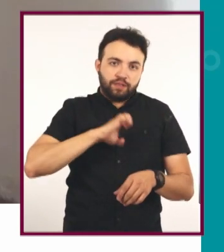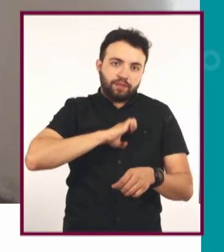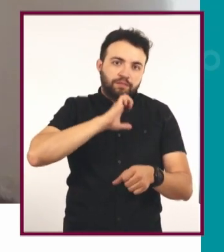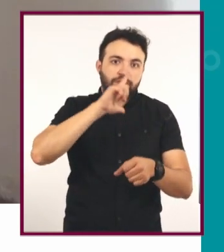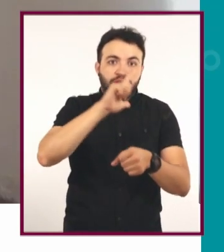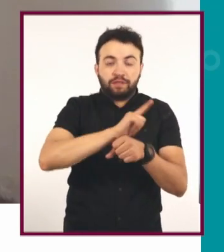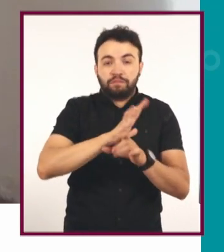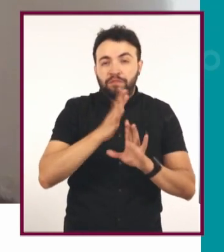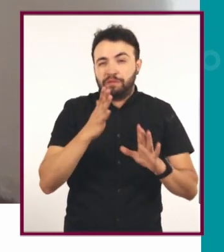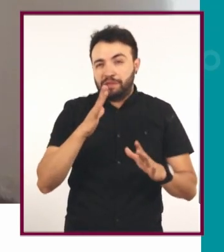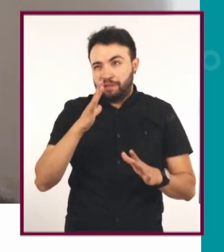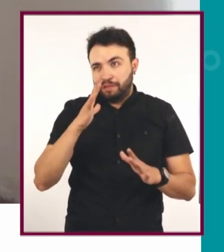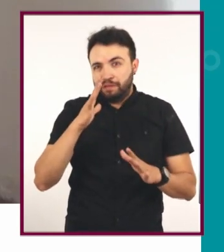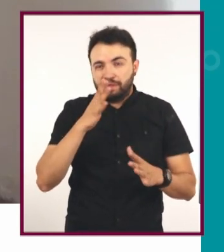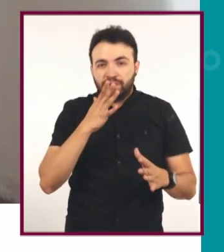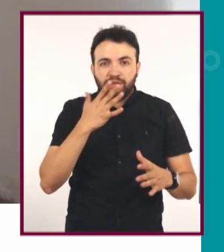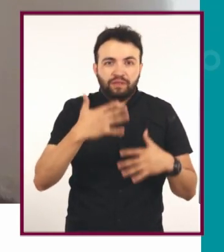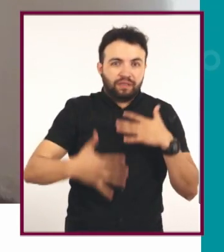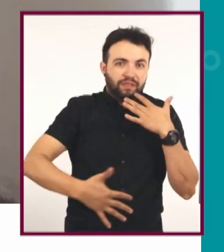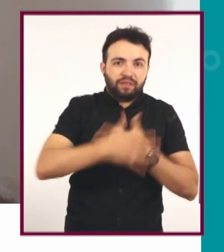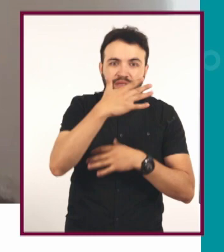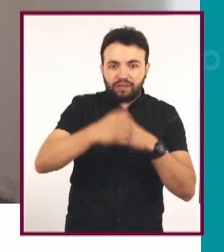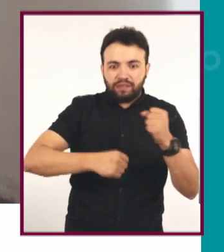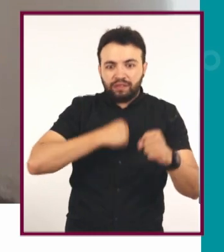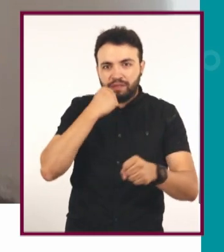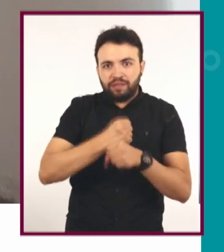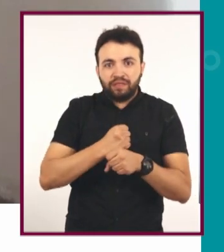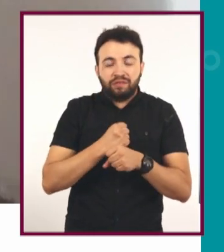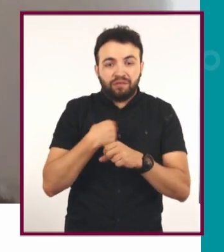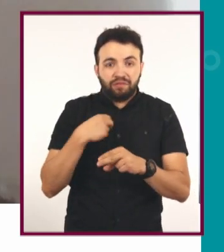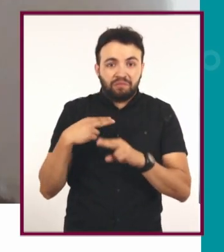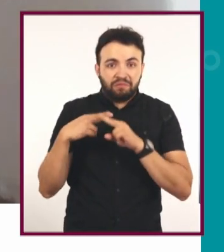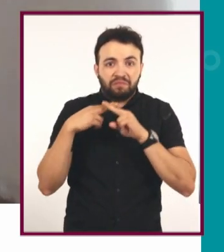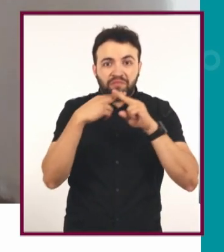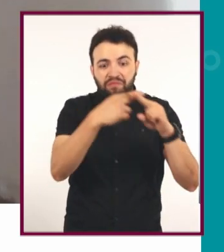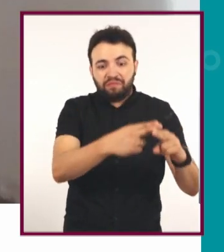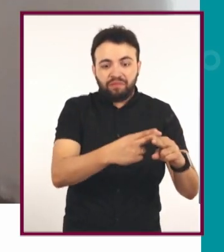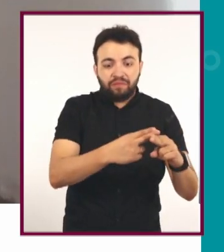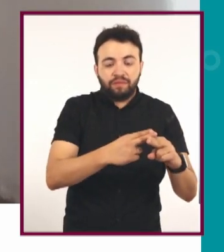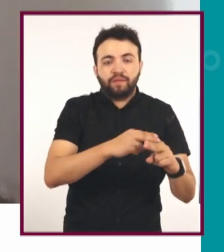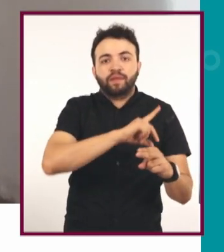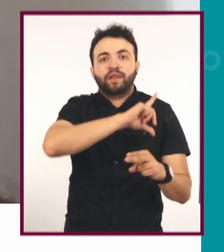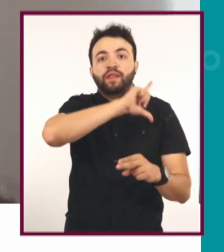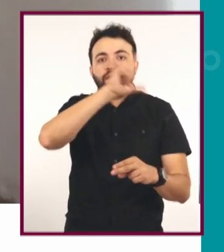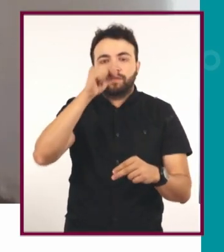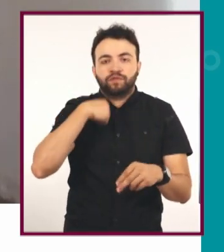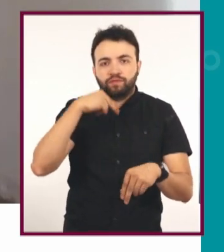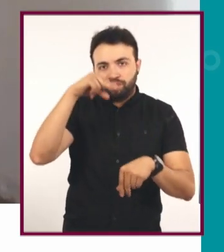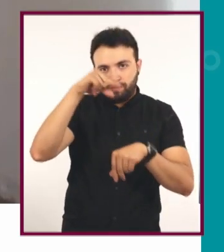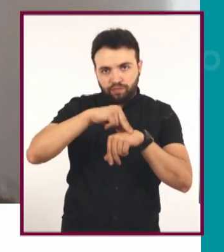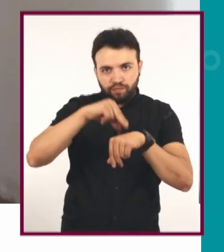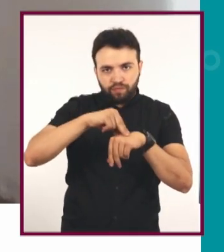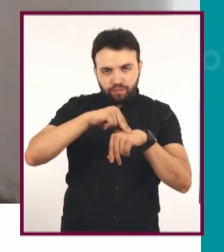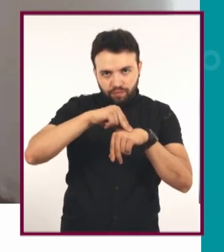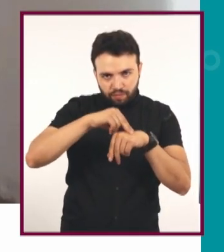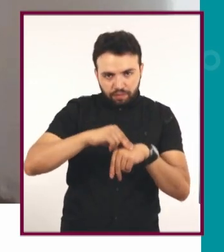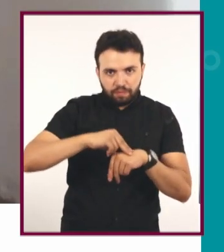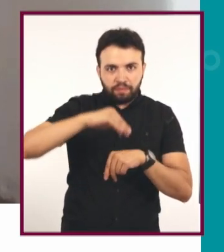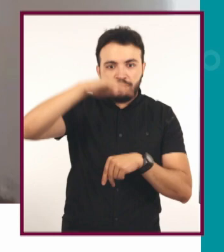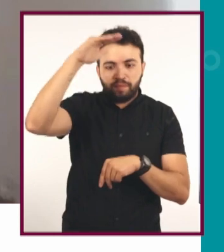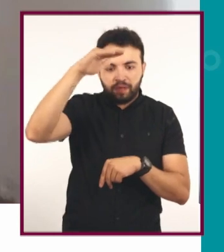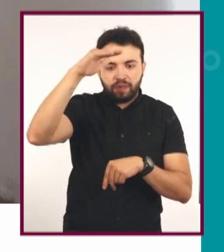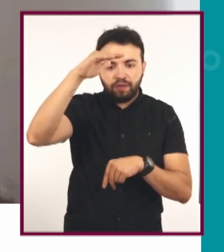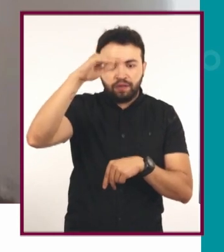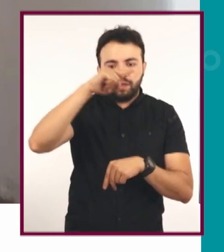hace pues más de muchos años, más de 15 años, más o menos casi casi 20 años.